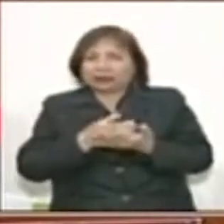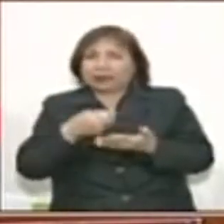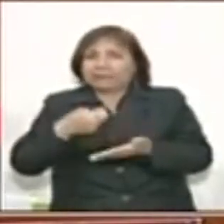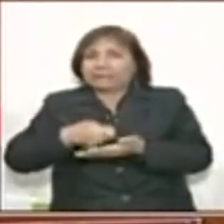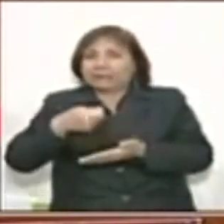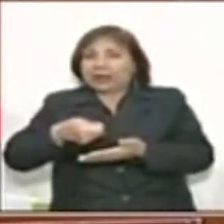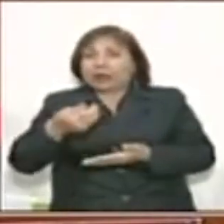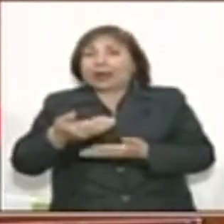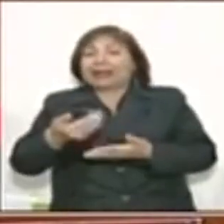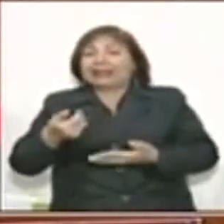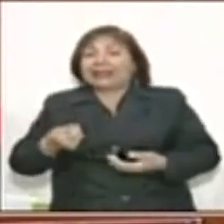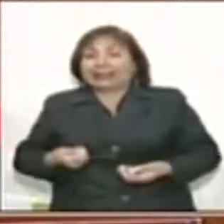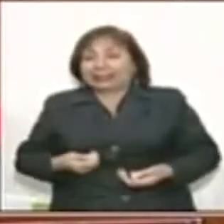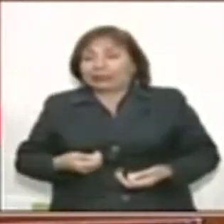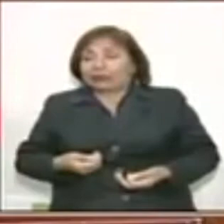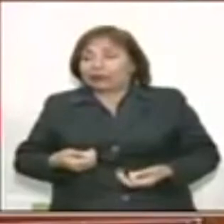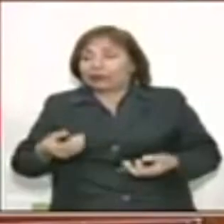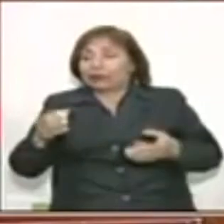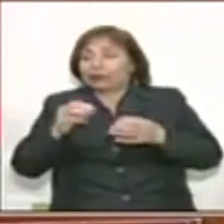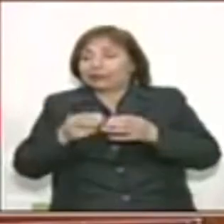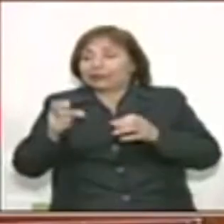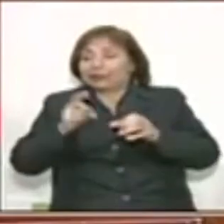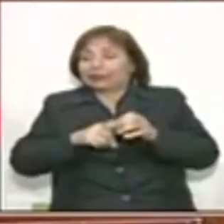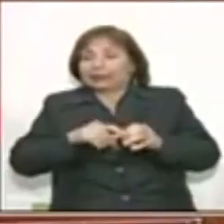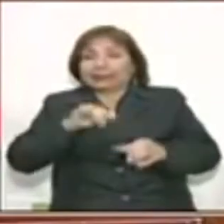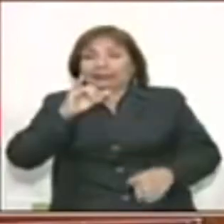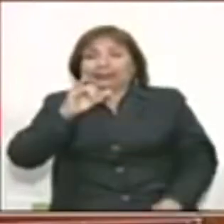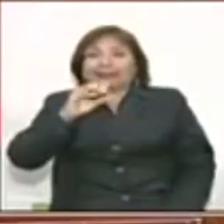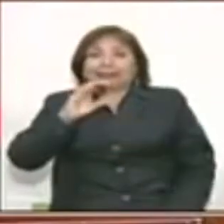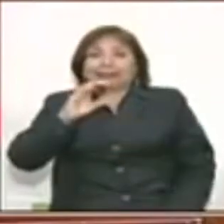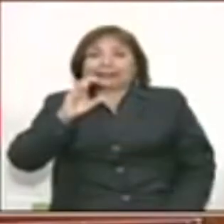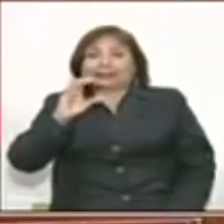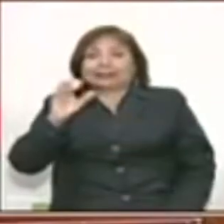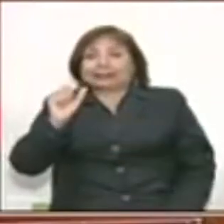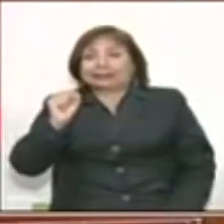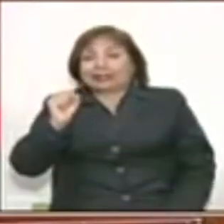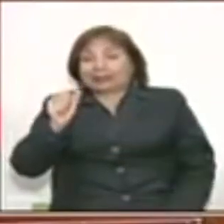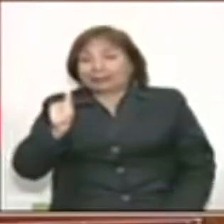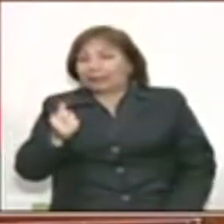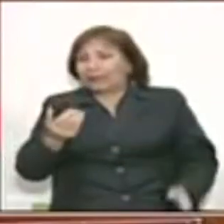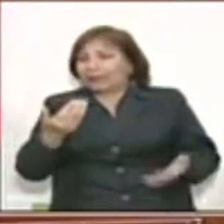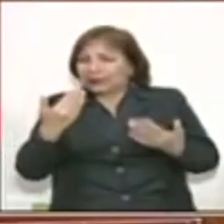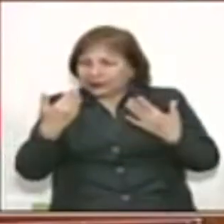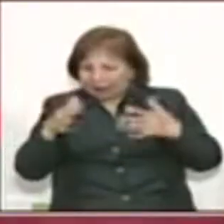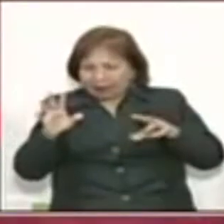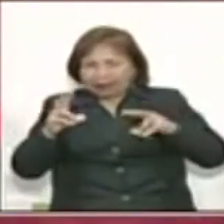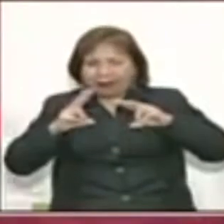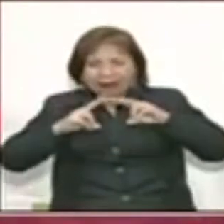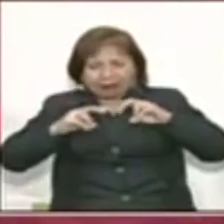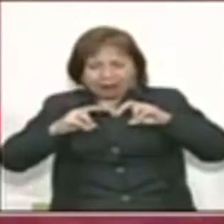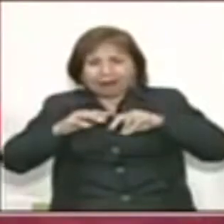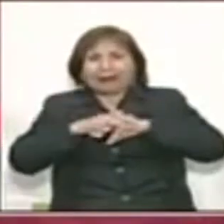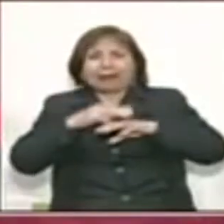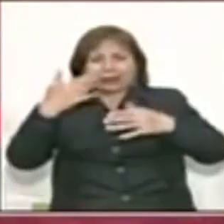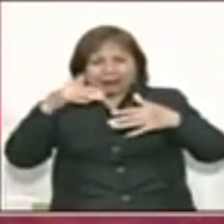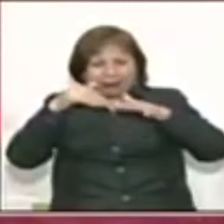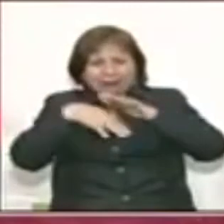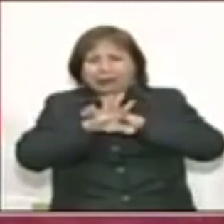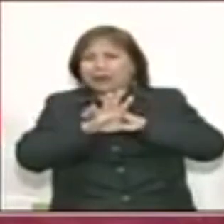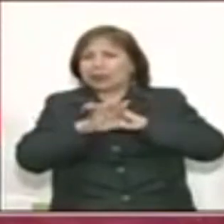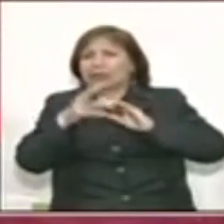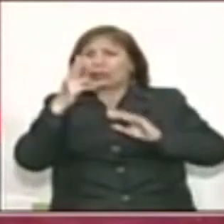adelantado al consorcio integrado por ICSA. Este caso ya fue investigado y archivado